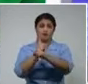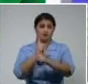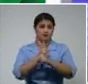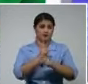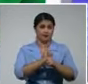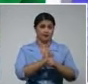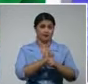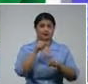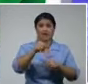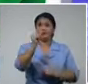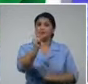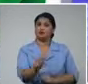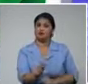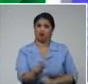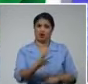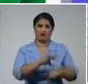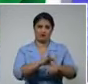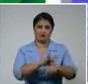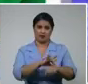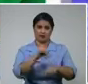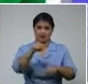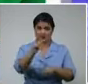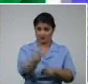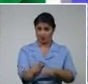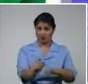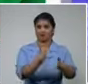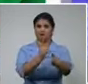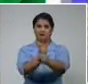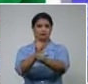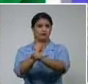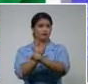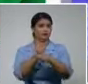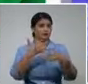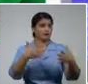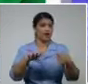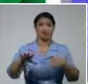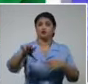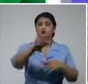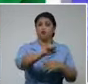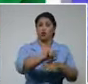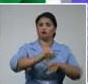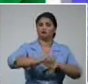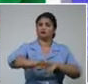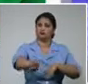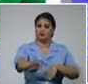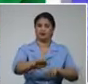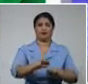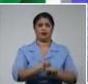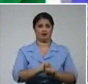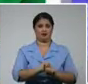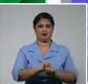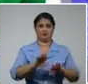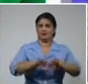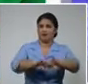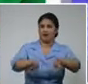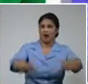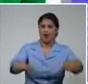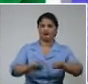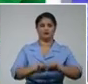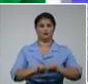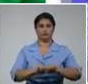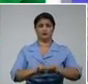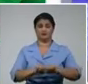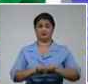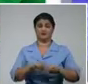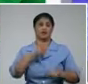realice el PCR al 5.º día y se confirme, porque si no tienen mucho riesgo de transmitir, aunque no tengan síntomas